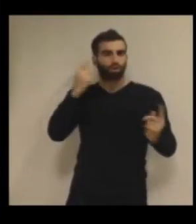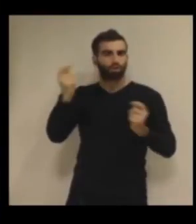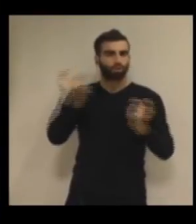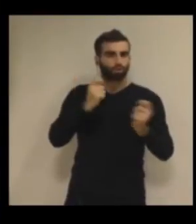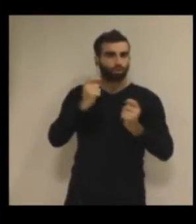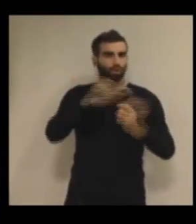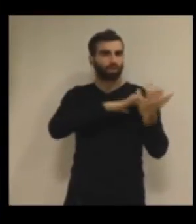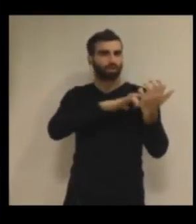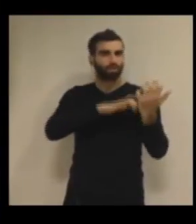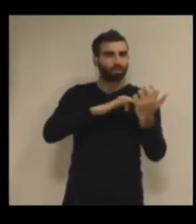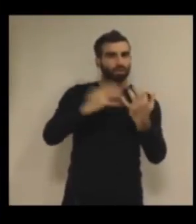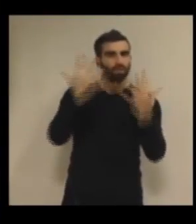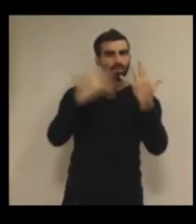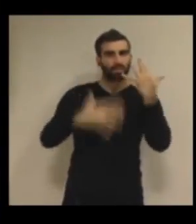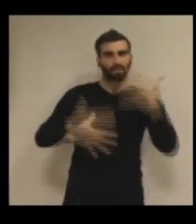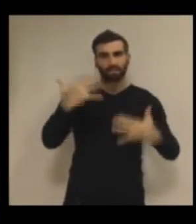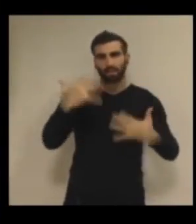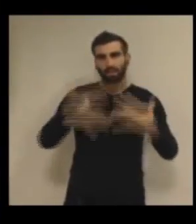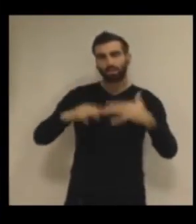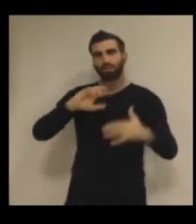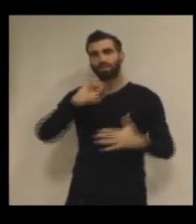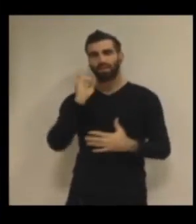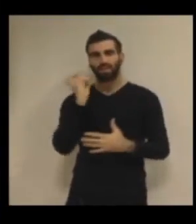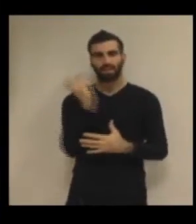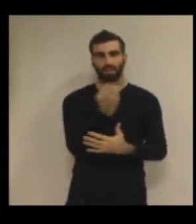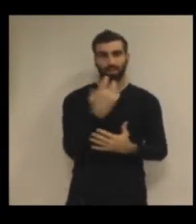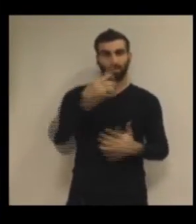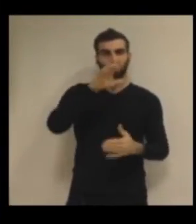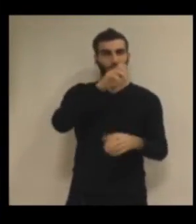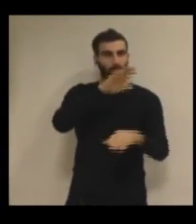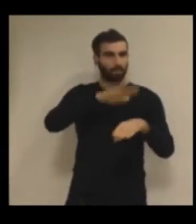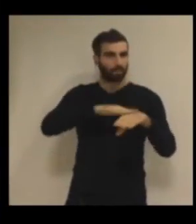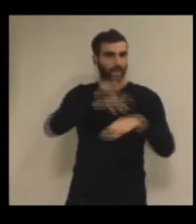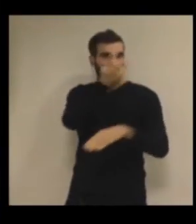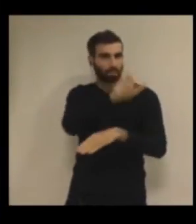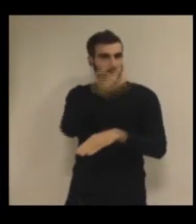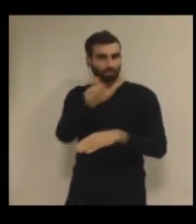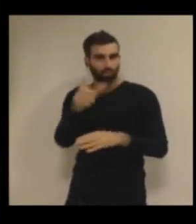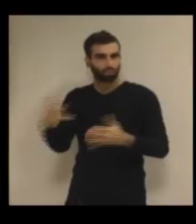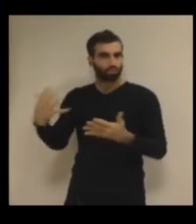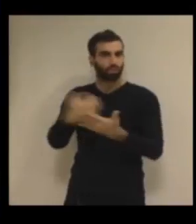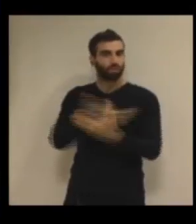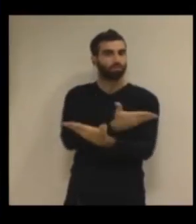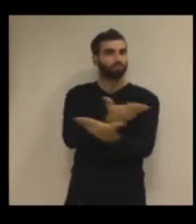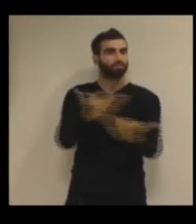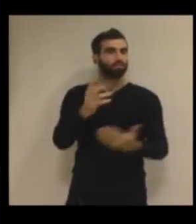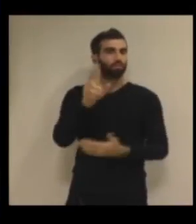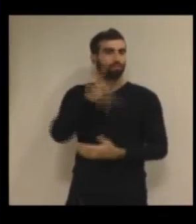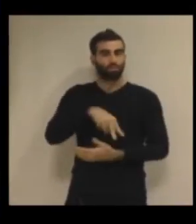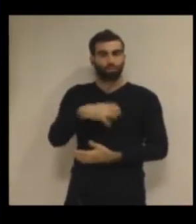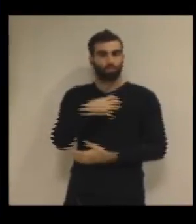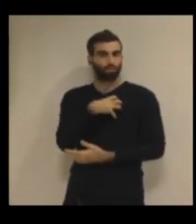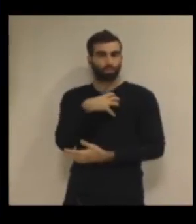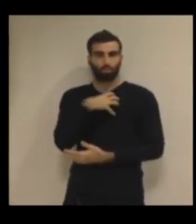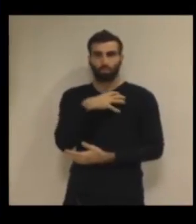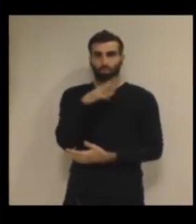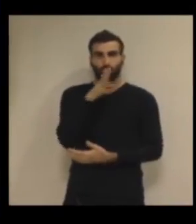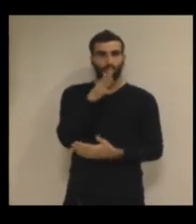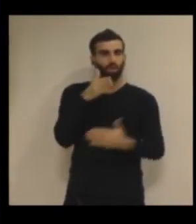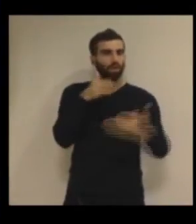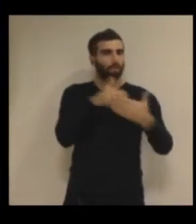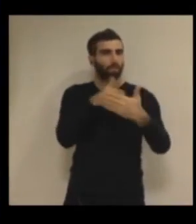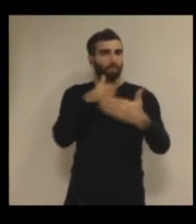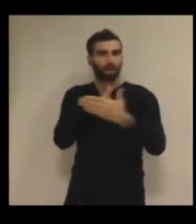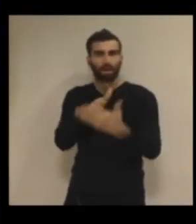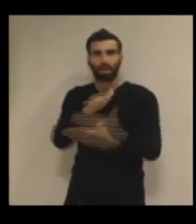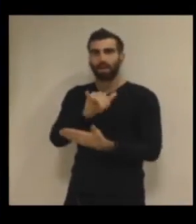etcétera, pues no es para todos, pues porque hay una barrera fundamental que es que para poder acceder a múltiples